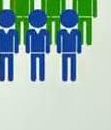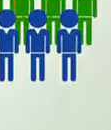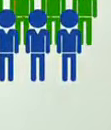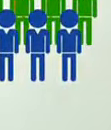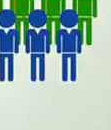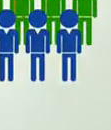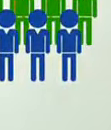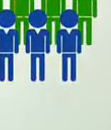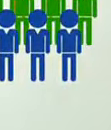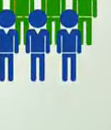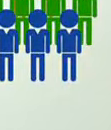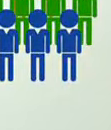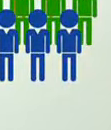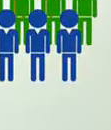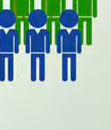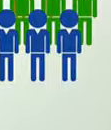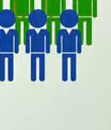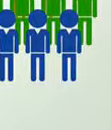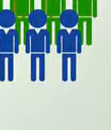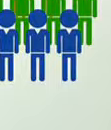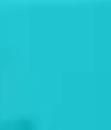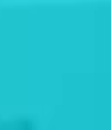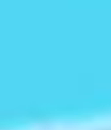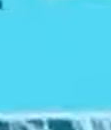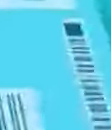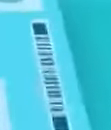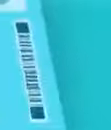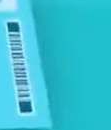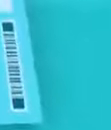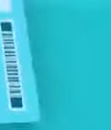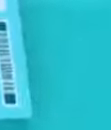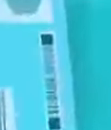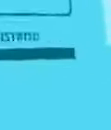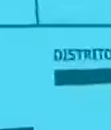27.4% de electores habilitados para ir a las urnas.